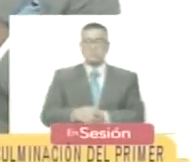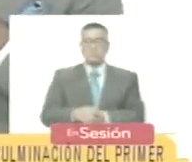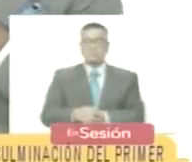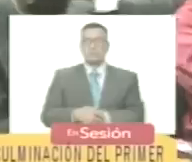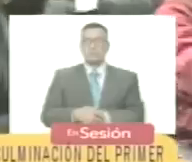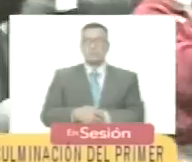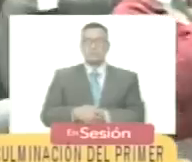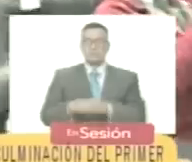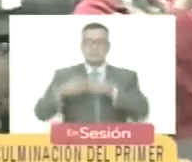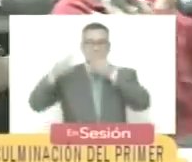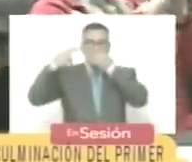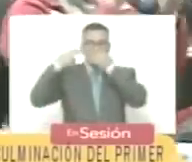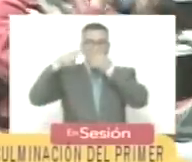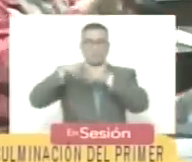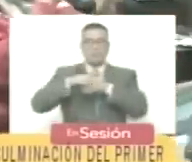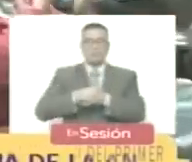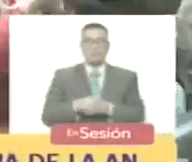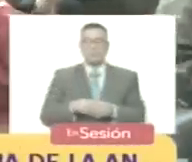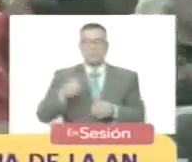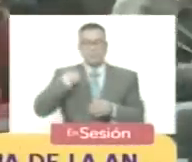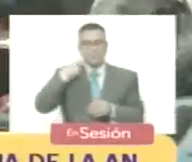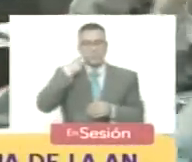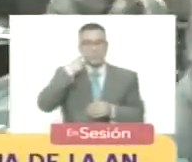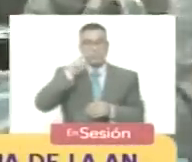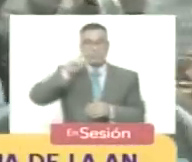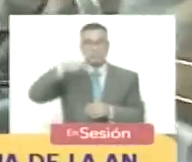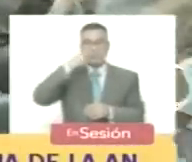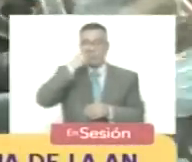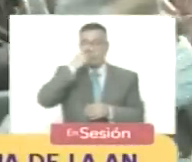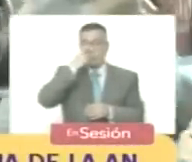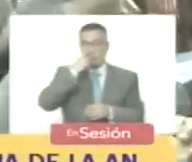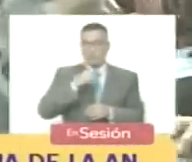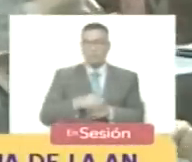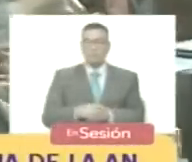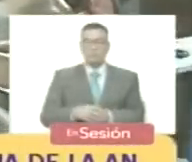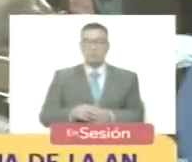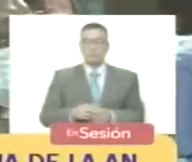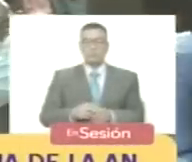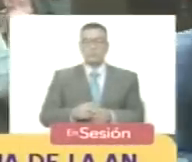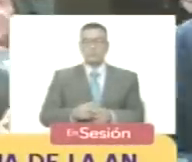venezolanos secuestrados. Y fíjense cómo también